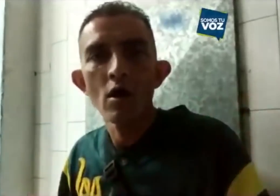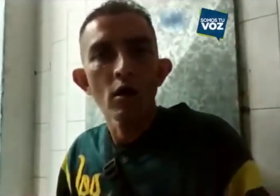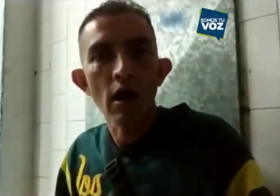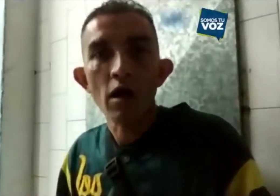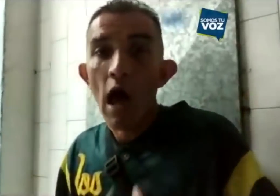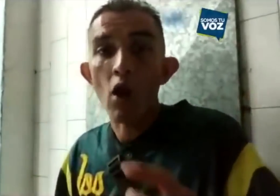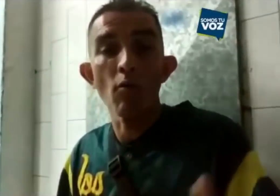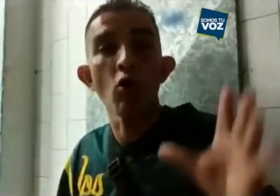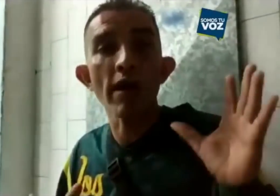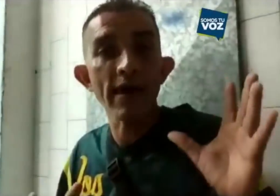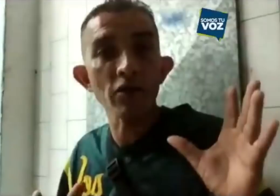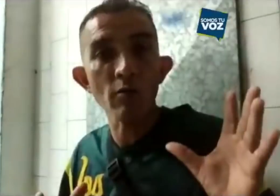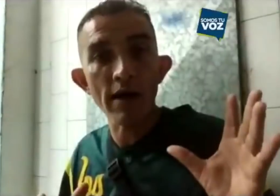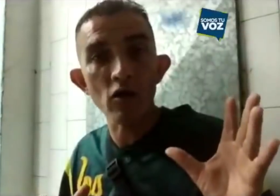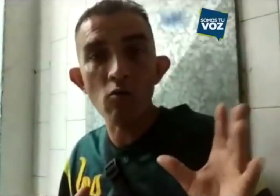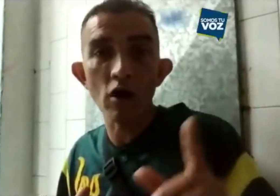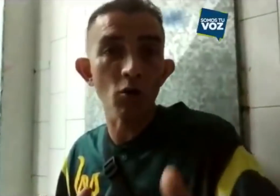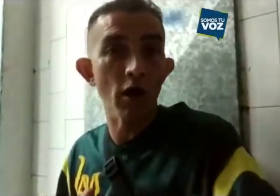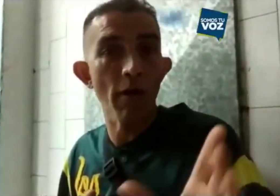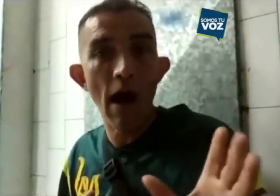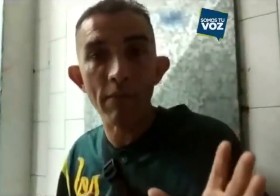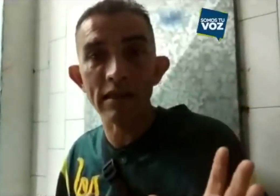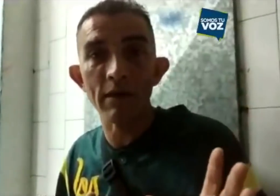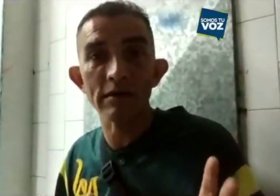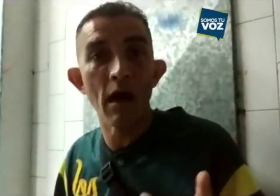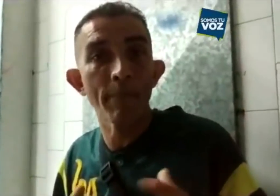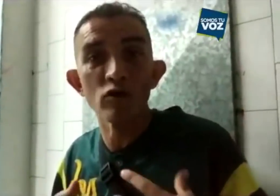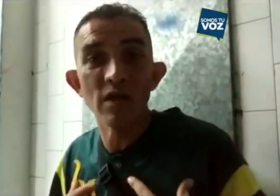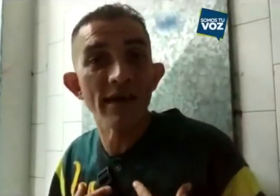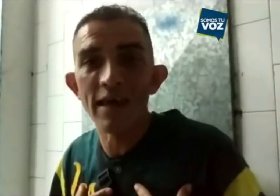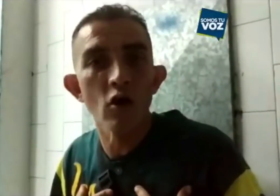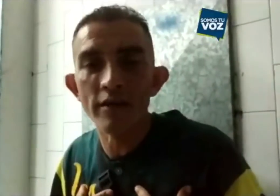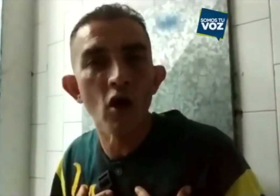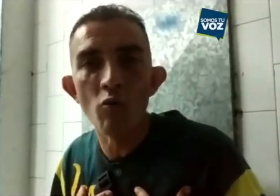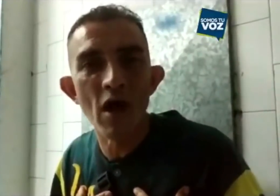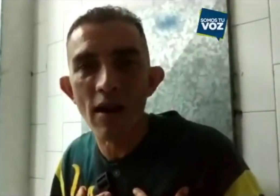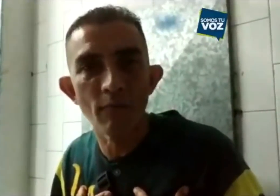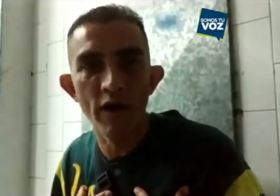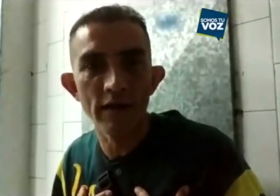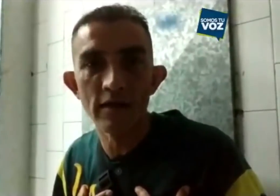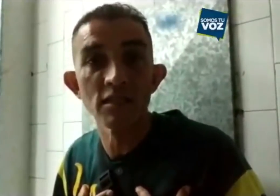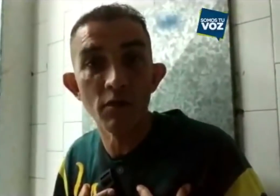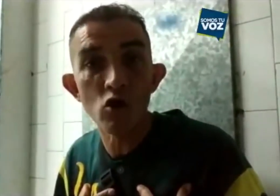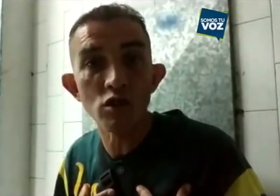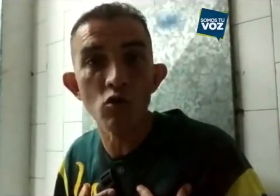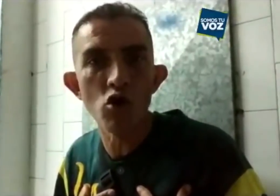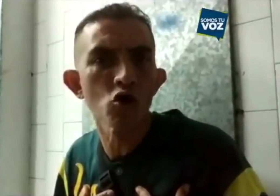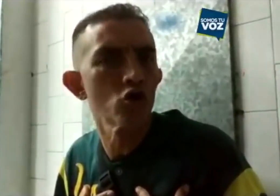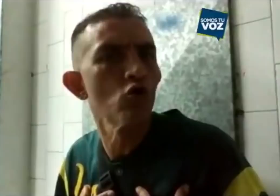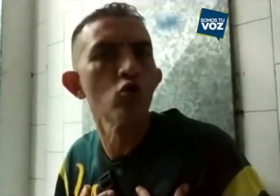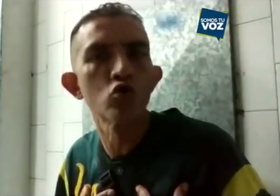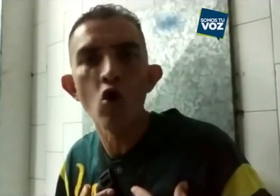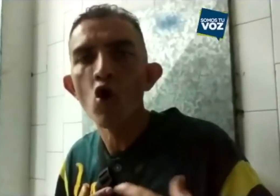favor. ¿Ah? A lo mejor mañana yo me voy a ir con muerto porque me vas a mandar a matar, pero sabes que no le tengo miedo a la muerte. Si mi hijo